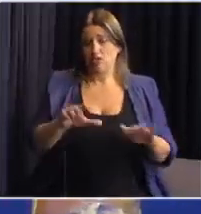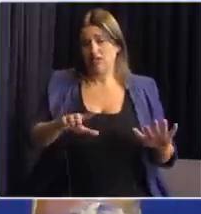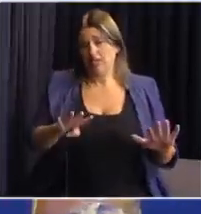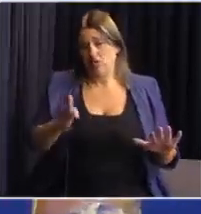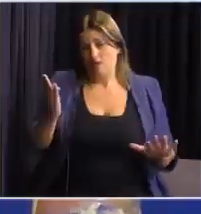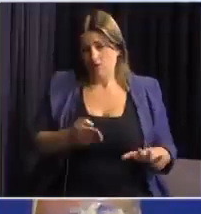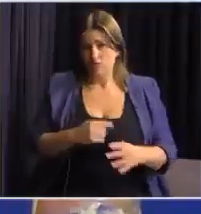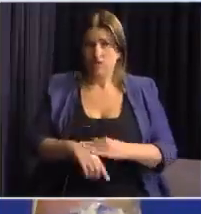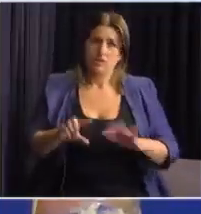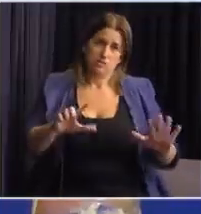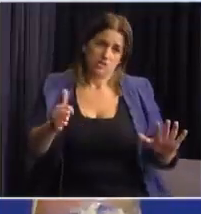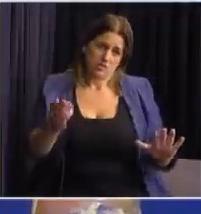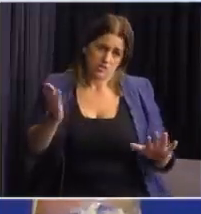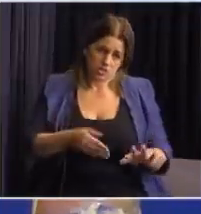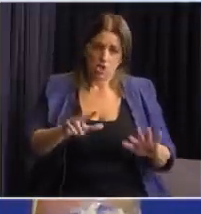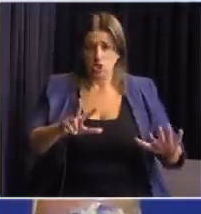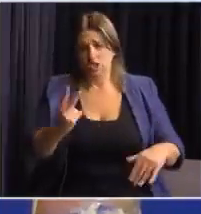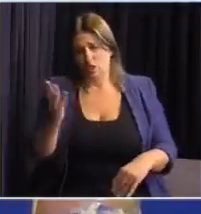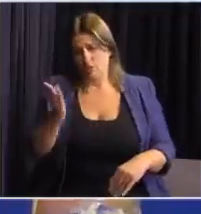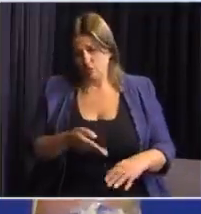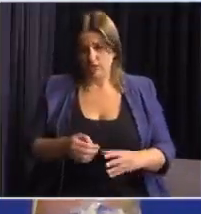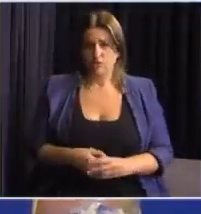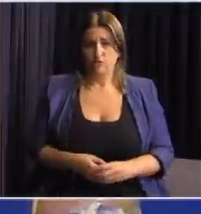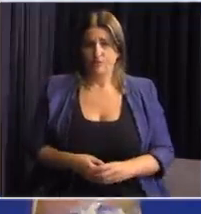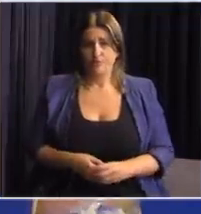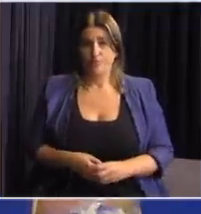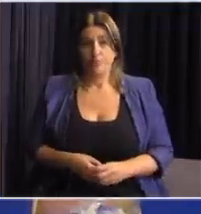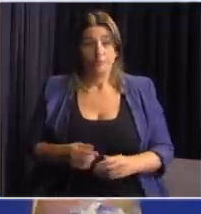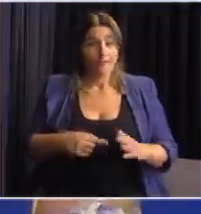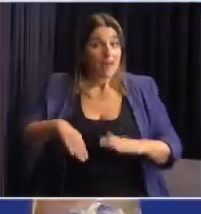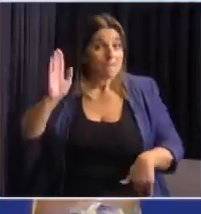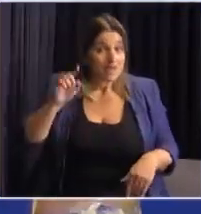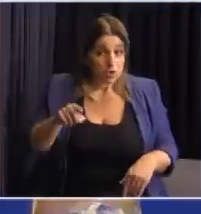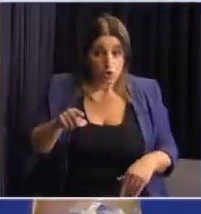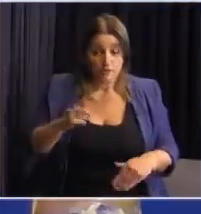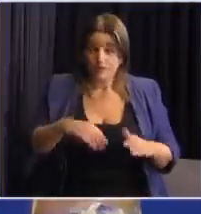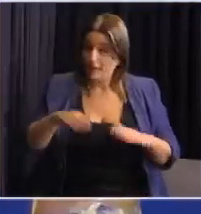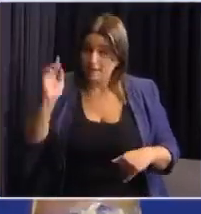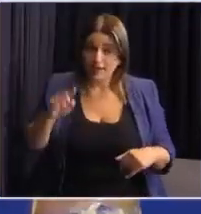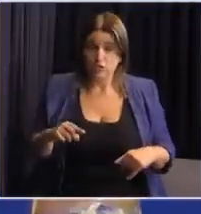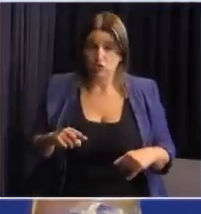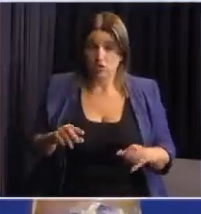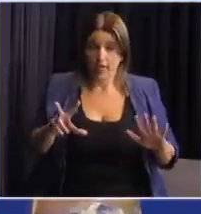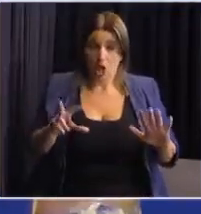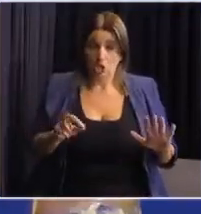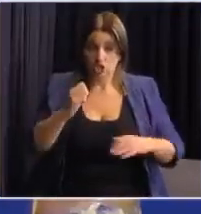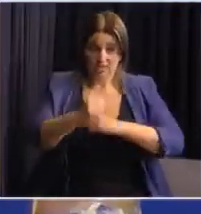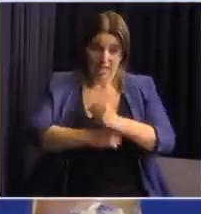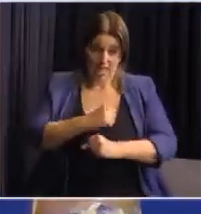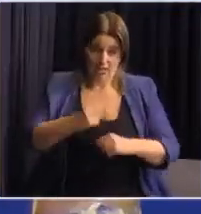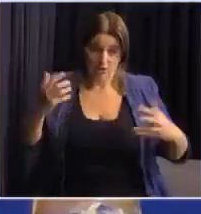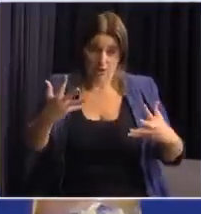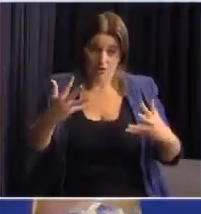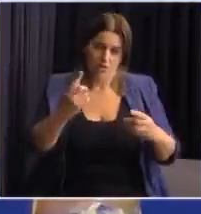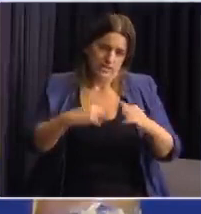69%, 76%, 82%. Y en mayores de 80 años estamos hablando